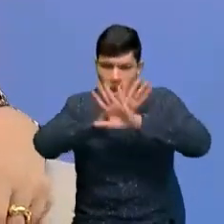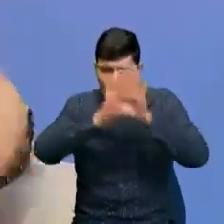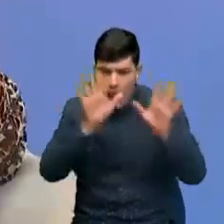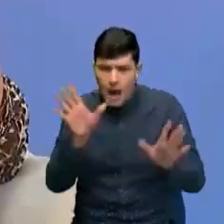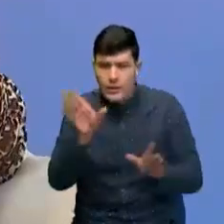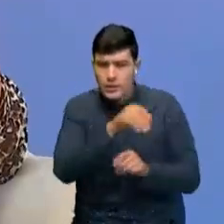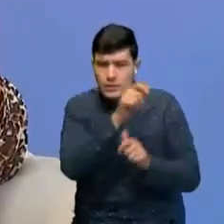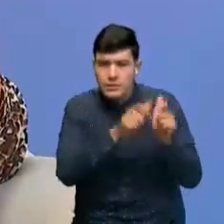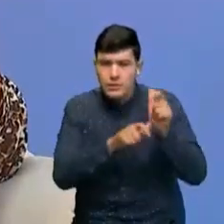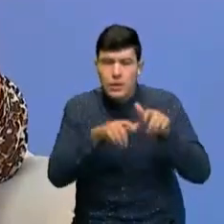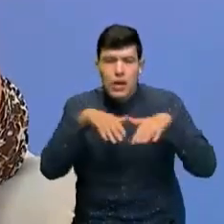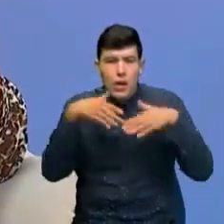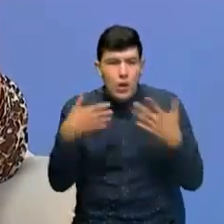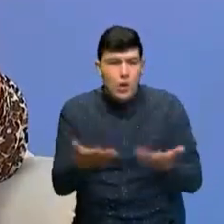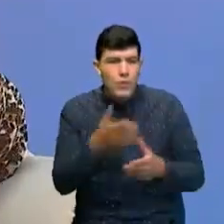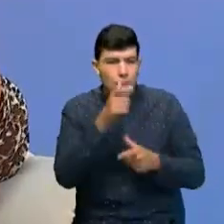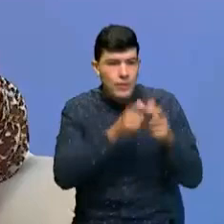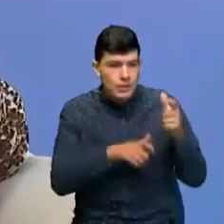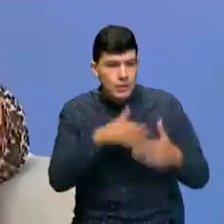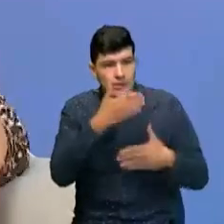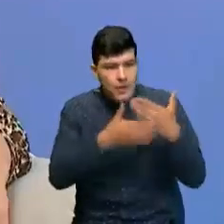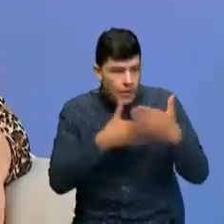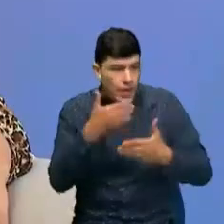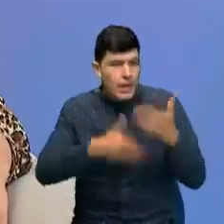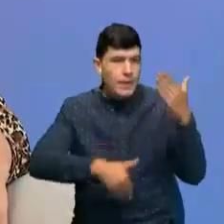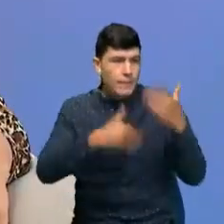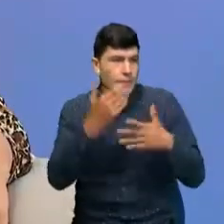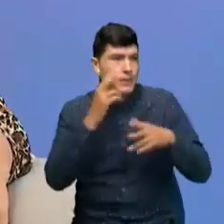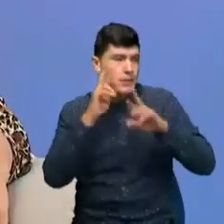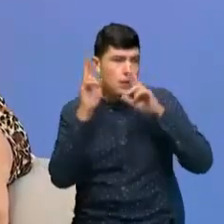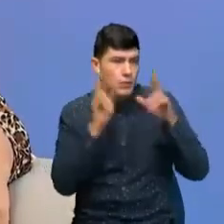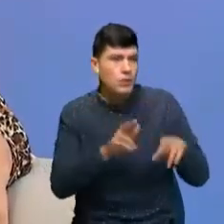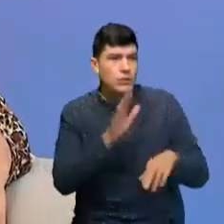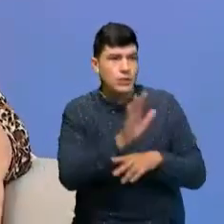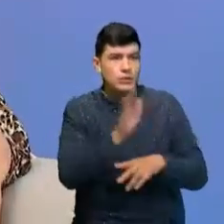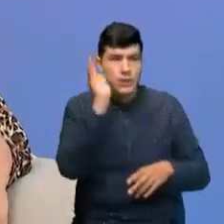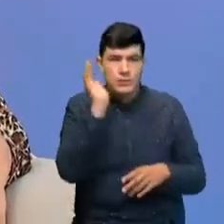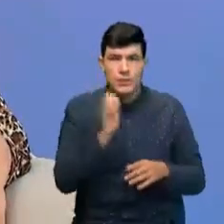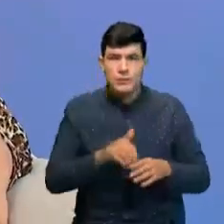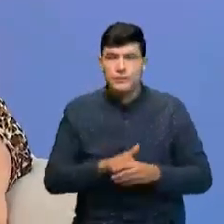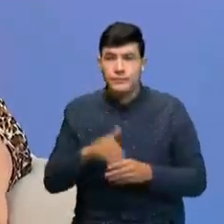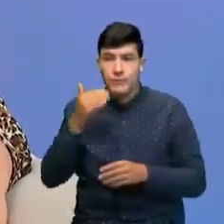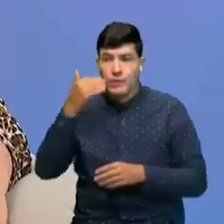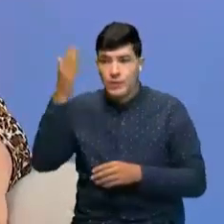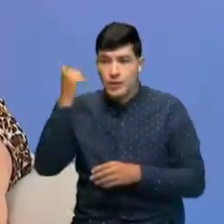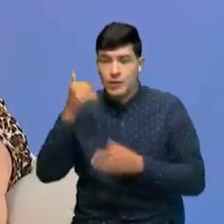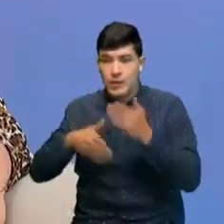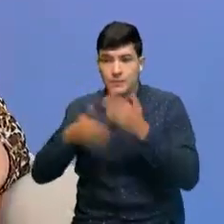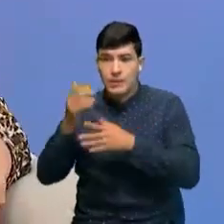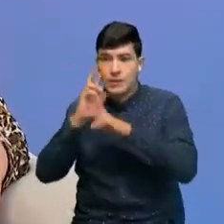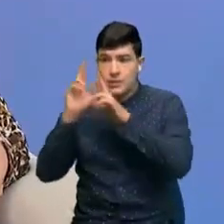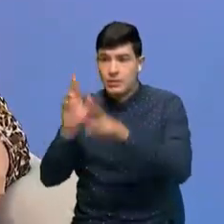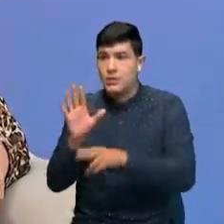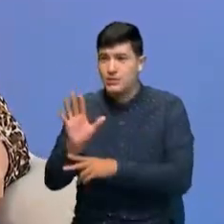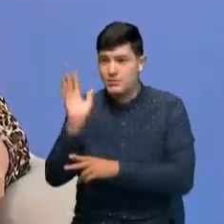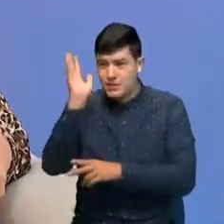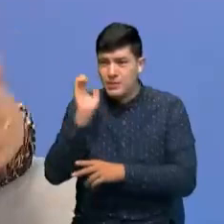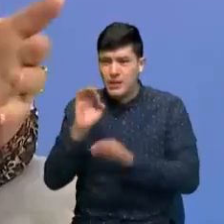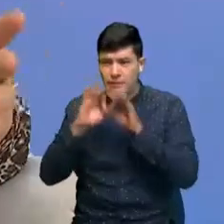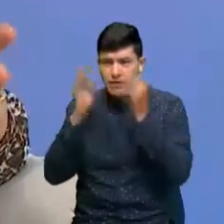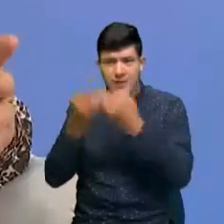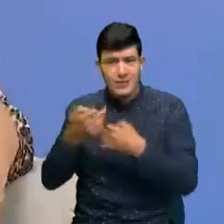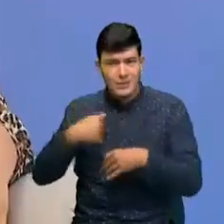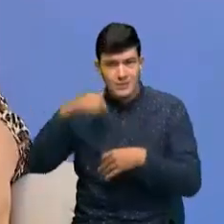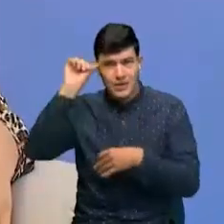con detalle cómo se han empezado a reconocer estas pensiones. Inicialmente, cuando salió esa pensión familiar, yo me acuerdo tanto